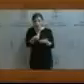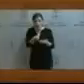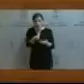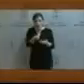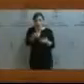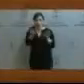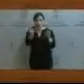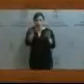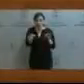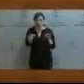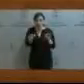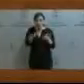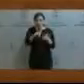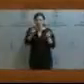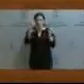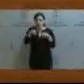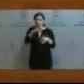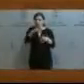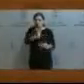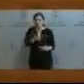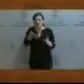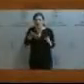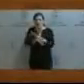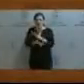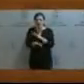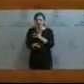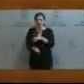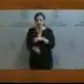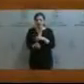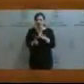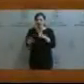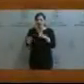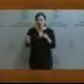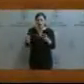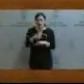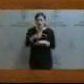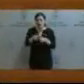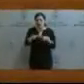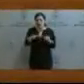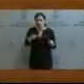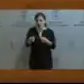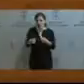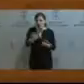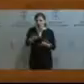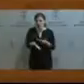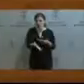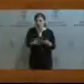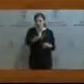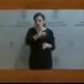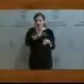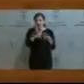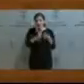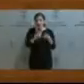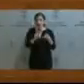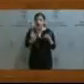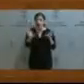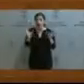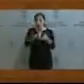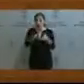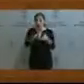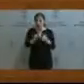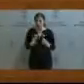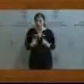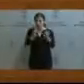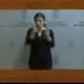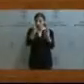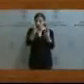jubilen el pacto actual y generen otro previa negociación con quien corresponda. Tercero, actualicen su plantilla orgánica con la inclusión